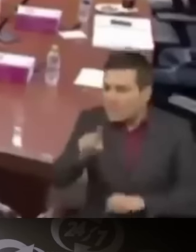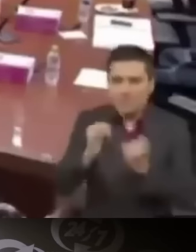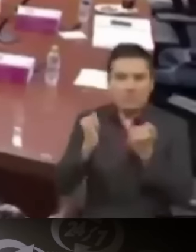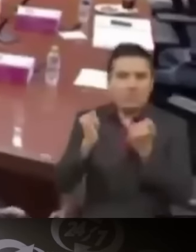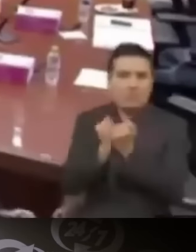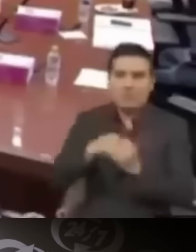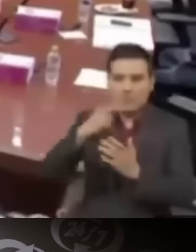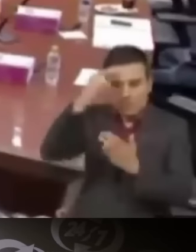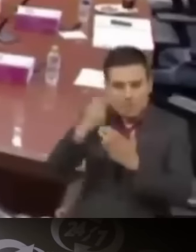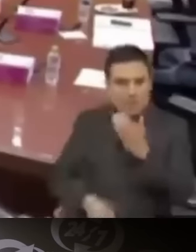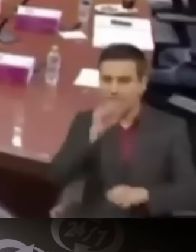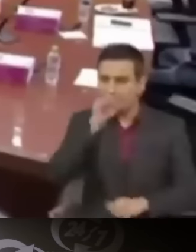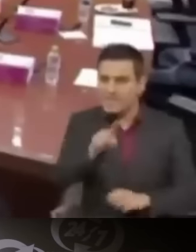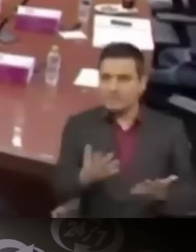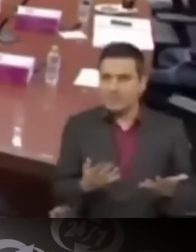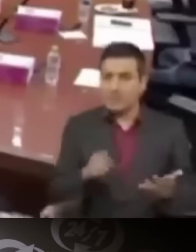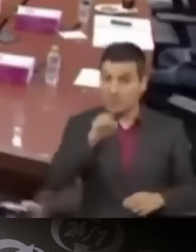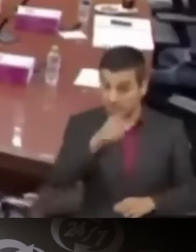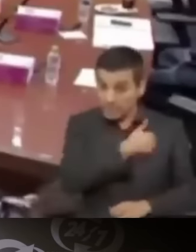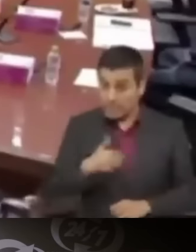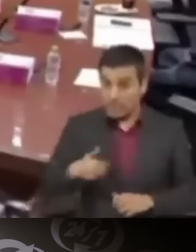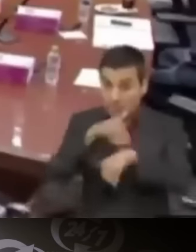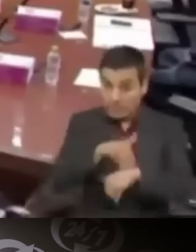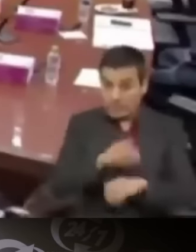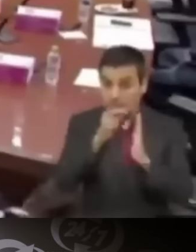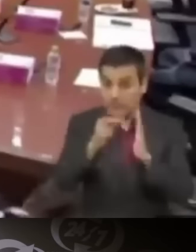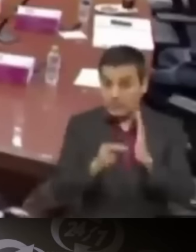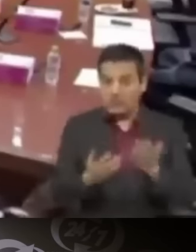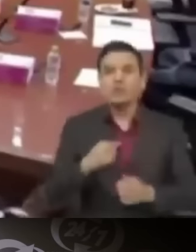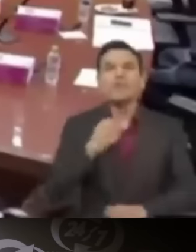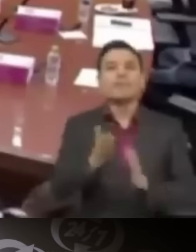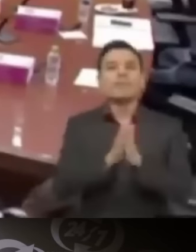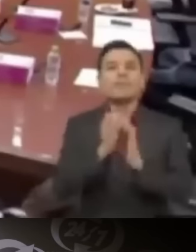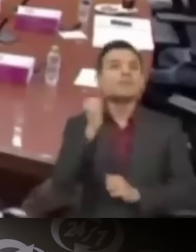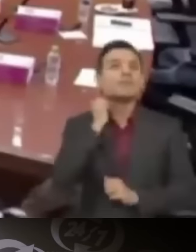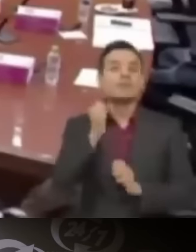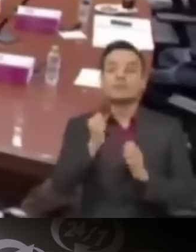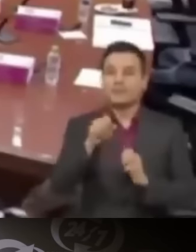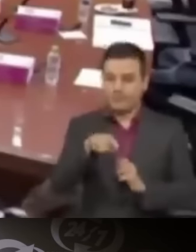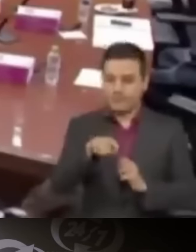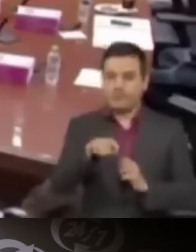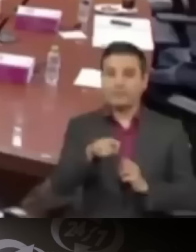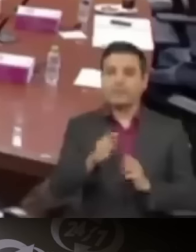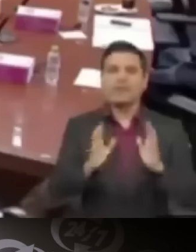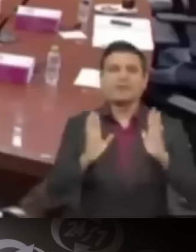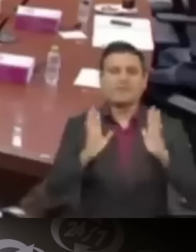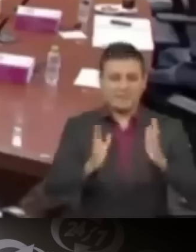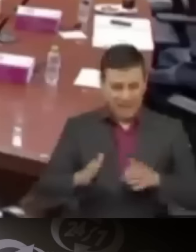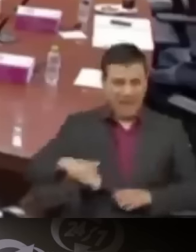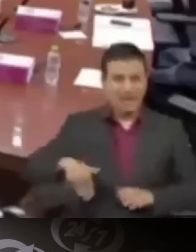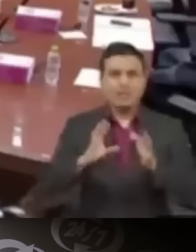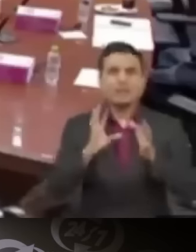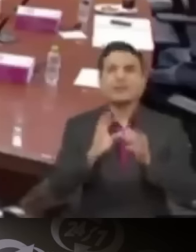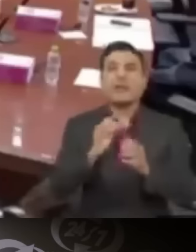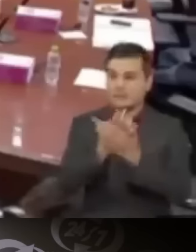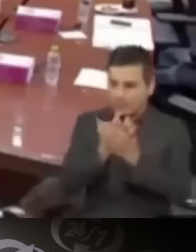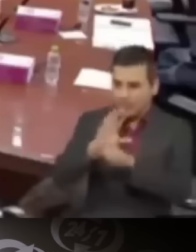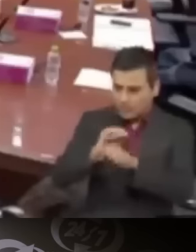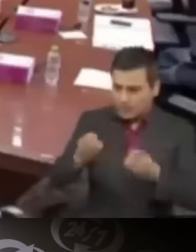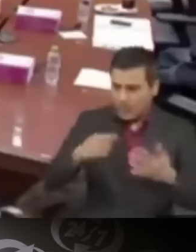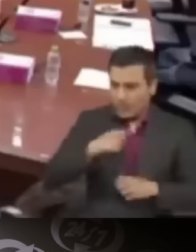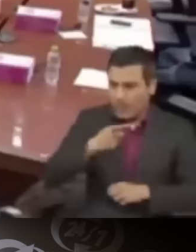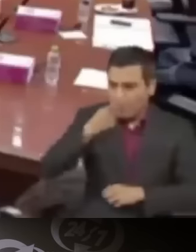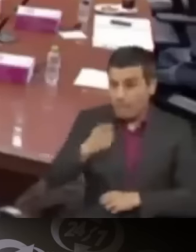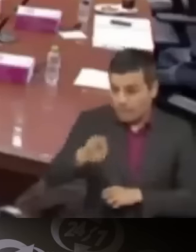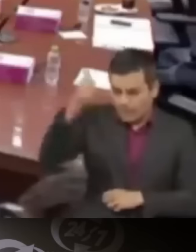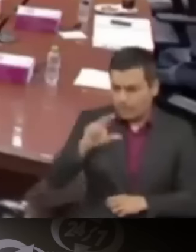tratar. Si la presidenta hace valer el reglamento... Ya estamos en esto, senador, yo le pido que continúe y se sujete al ya hice la acotación. Déjeme hablar.